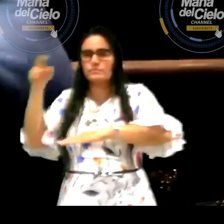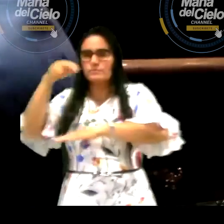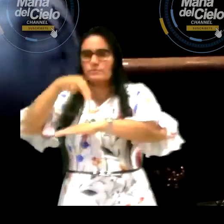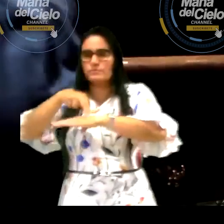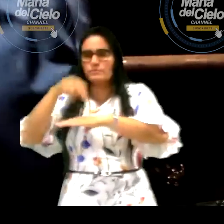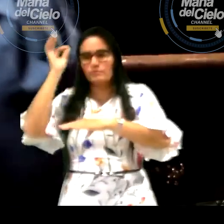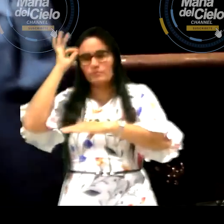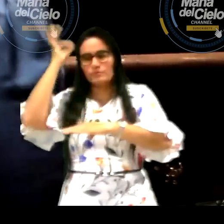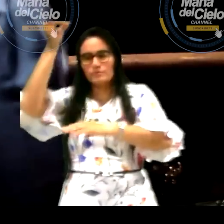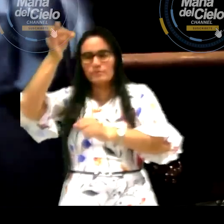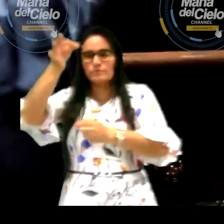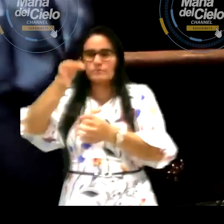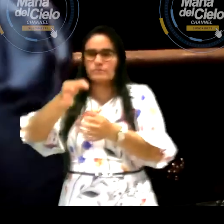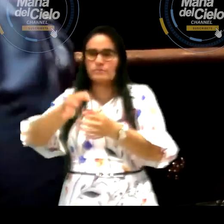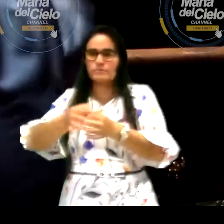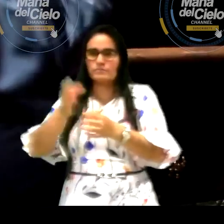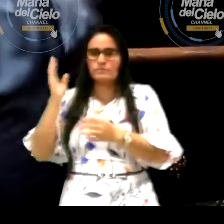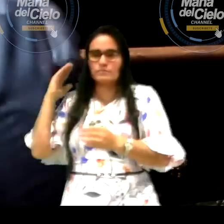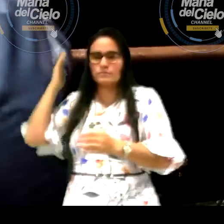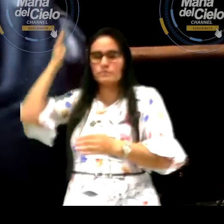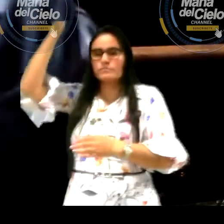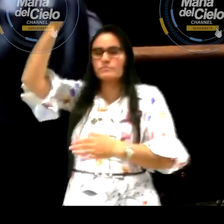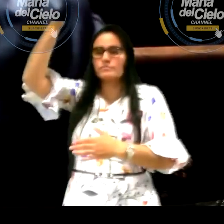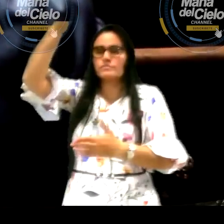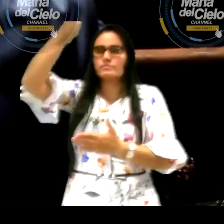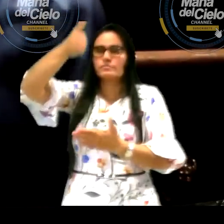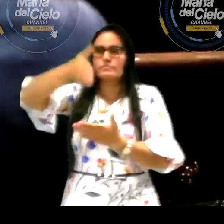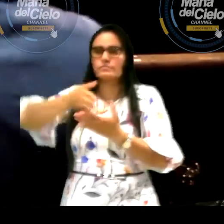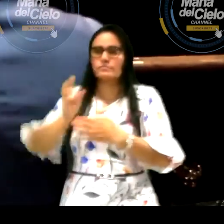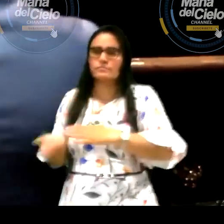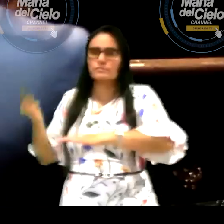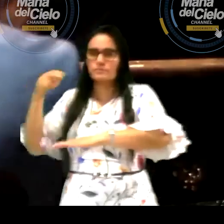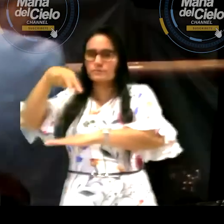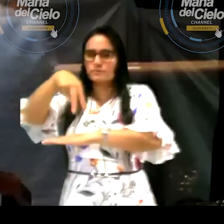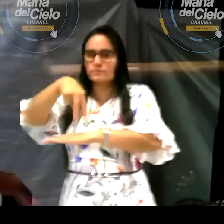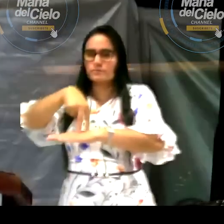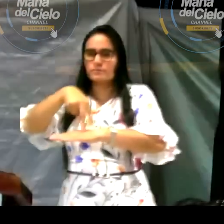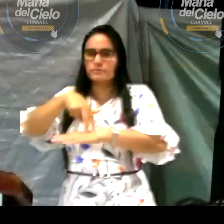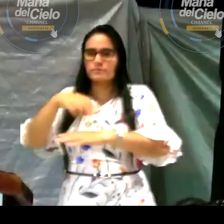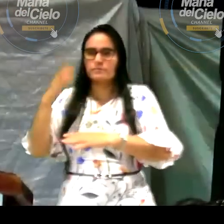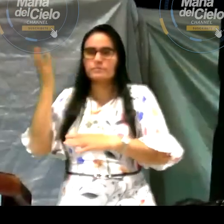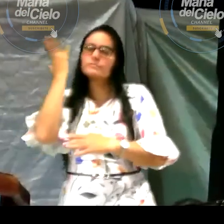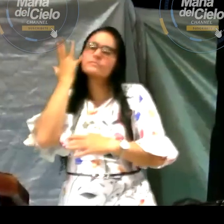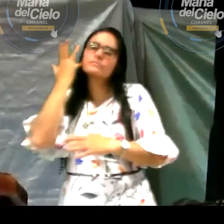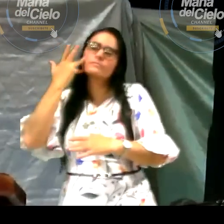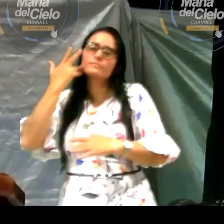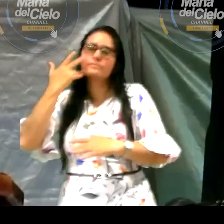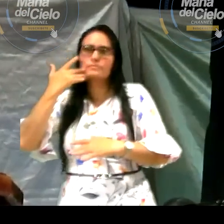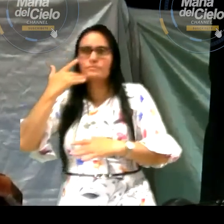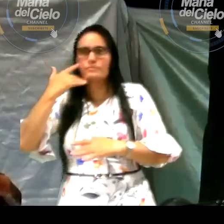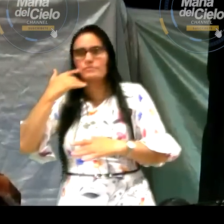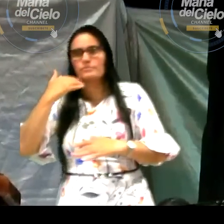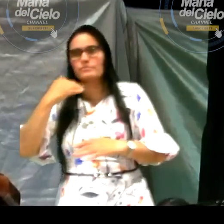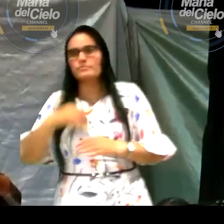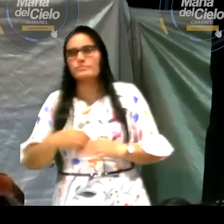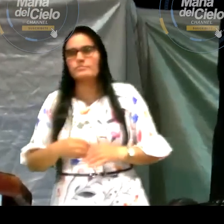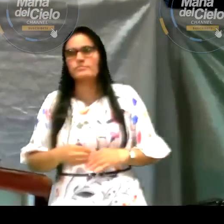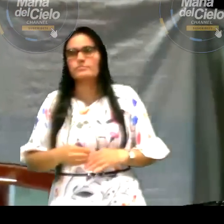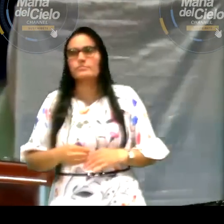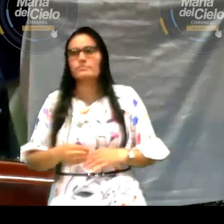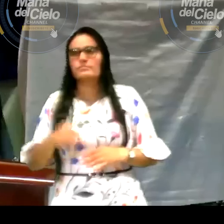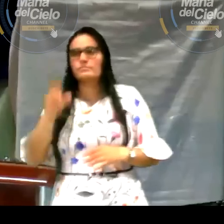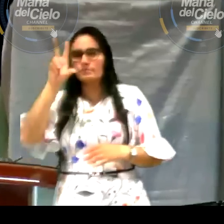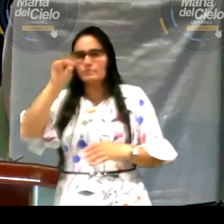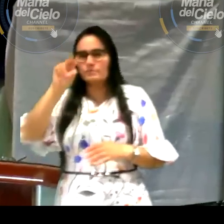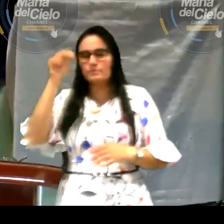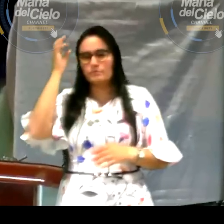Yo sé que resucitará en el día postrero, pero no tuvo fe en el presente. Cuando Jesús la